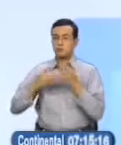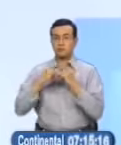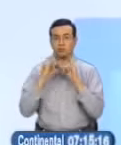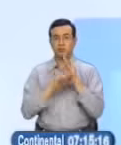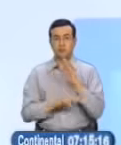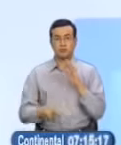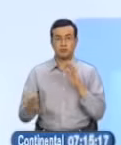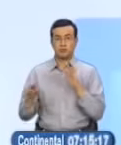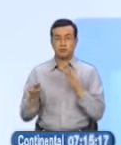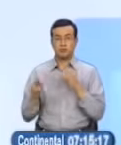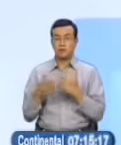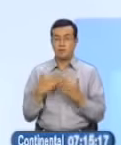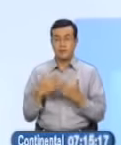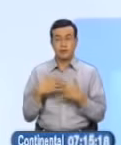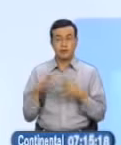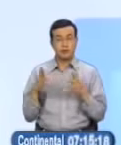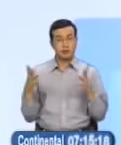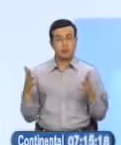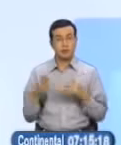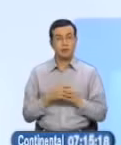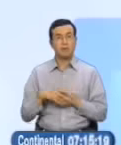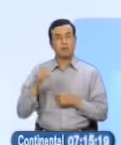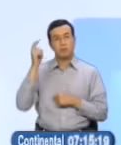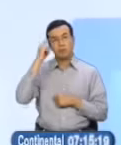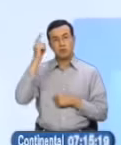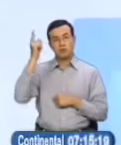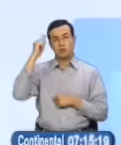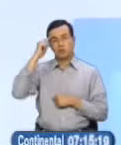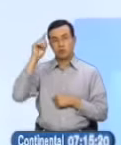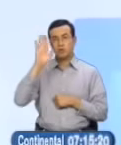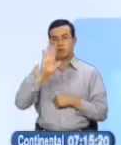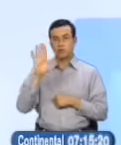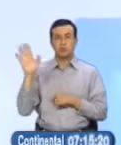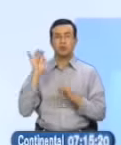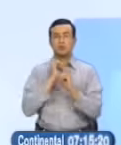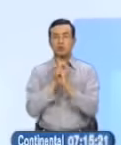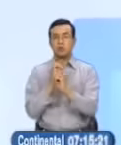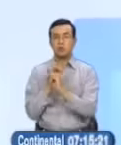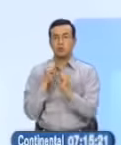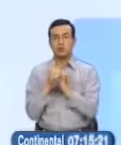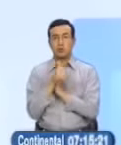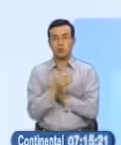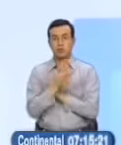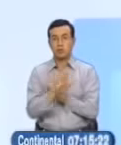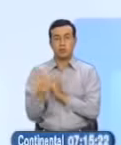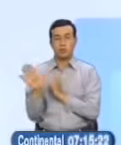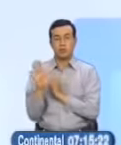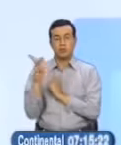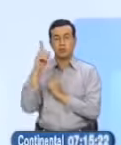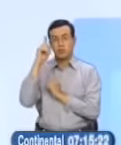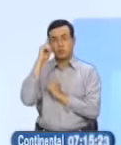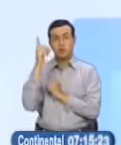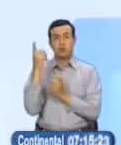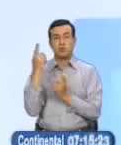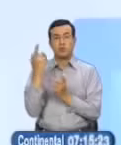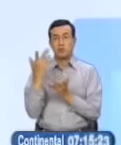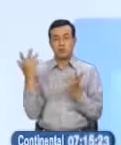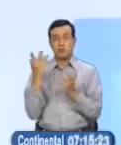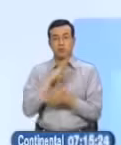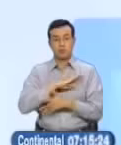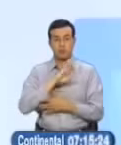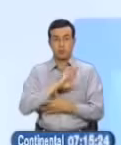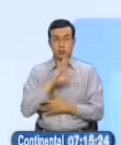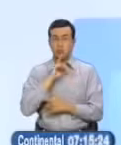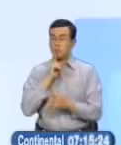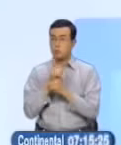albergue no es sencillo, pero yo creo que desde el gobierno y desde las diferentes instancias, incluso también gobiernos locales, déjeme